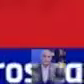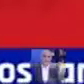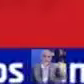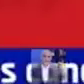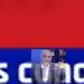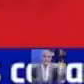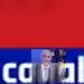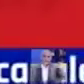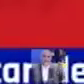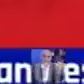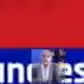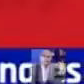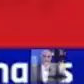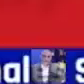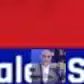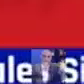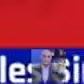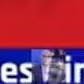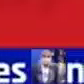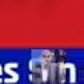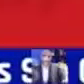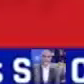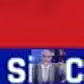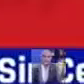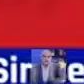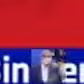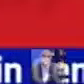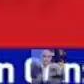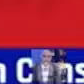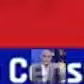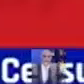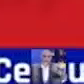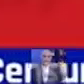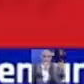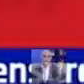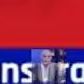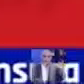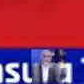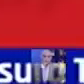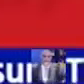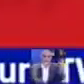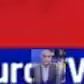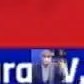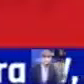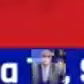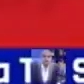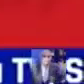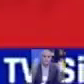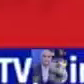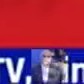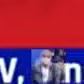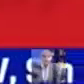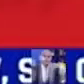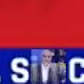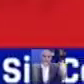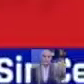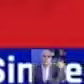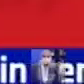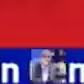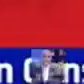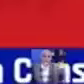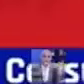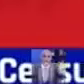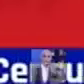34 operadores de Morena que sacaron más de 40 millones de pesos, hoy son